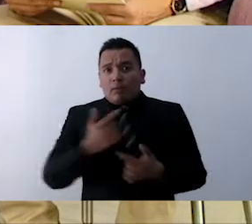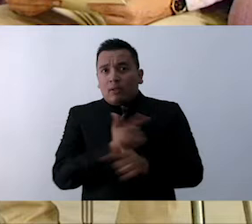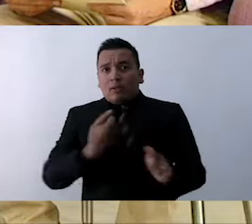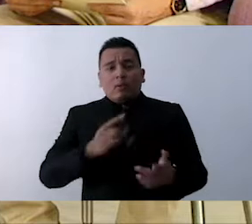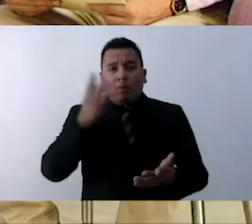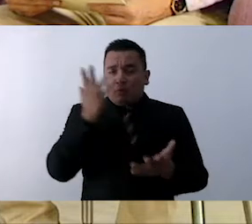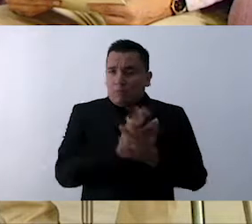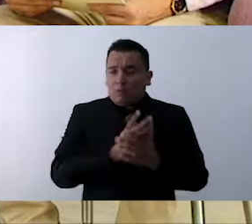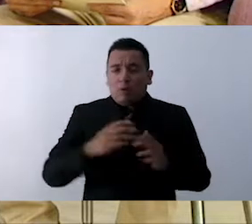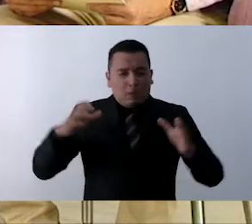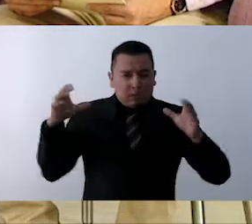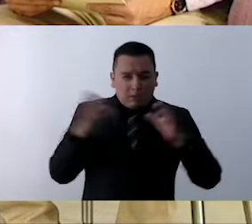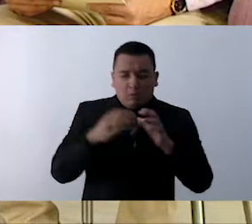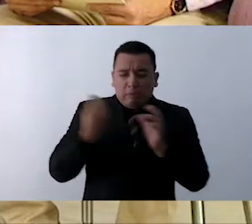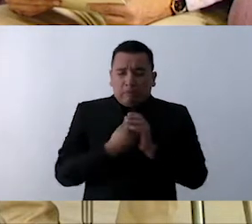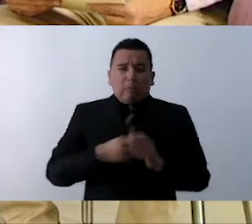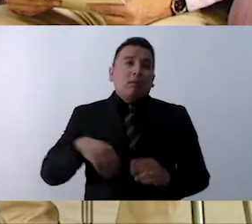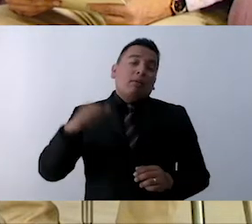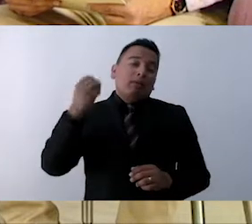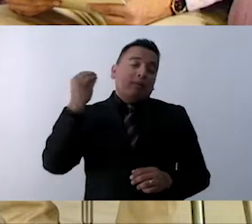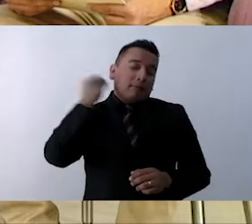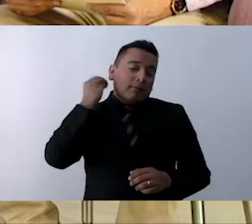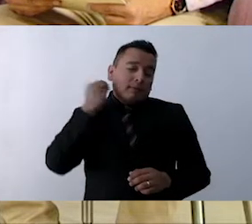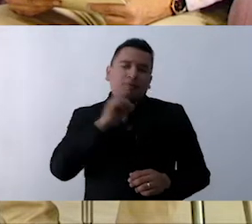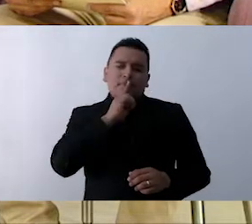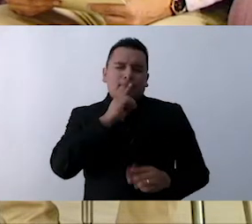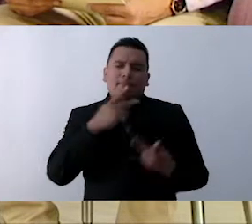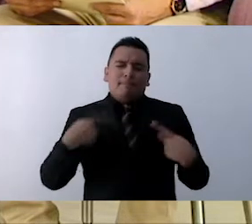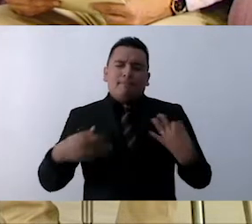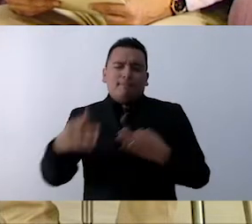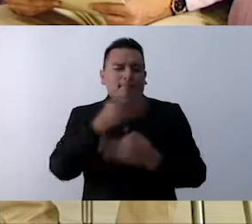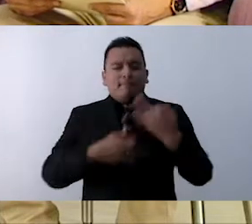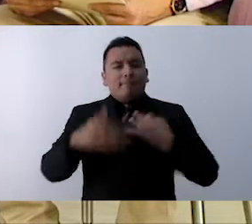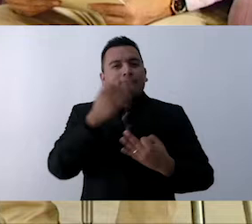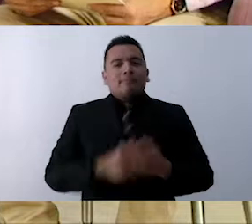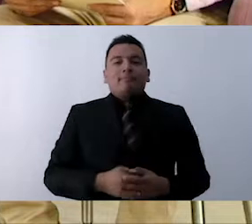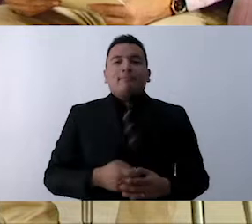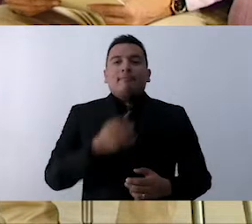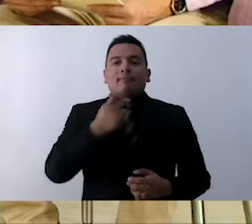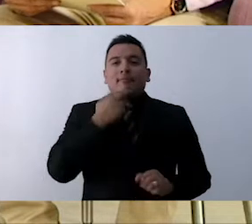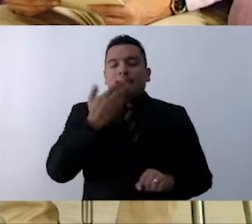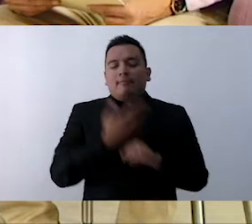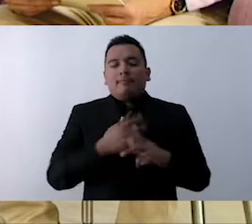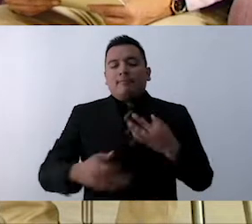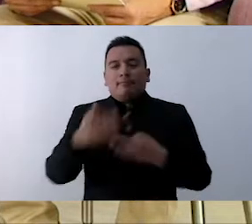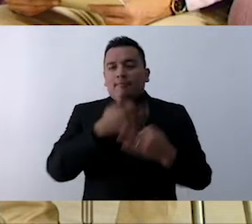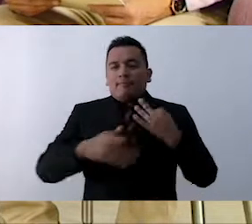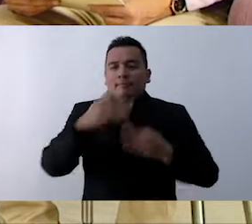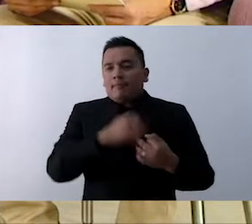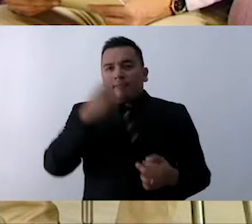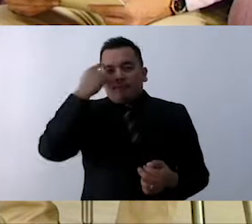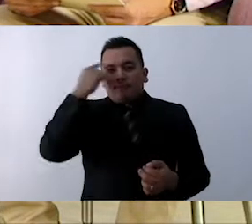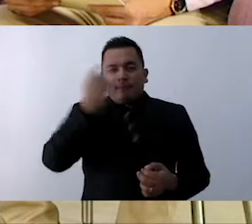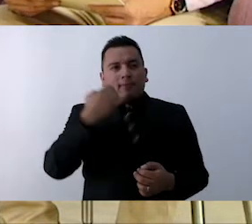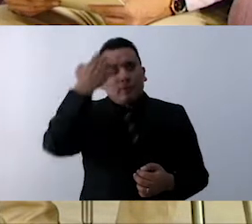la cultura democrática no es un patrimonio de abogadas y abogados, es de la ciudadanía, de todas y de todos, y por lo tanto hay